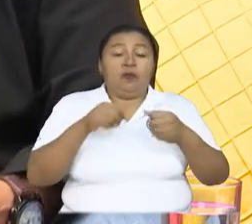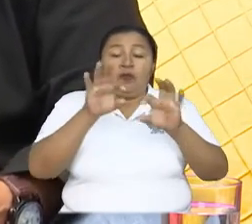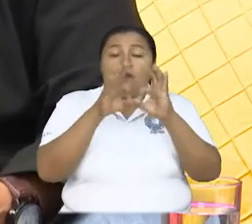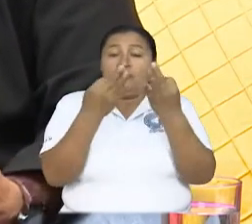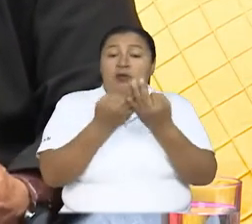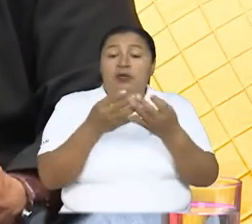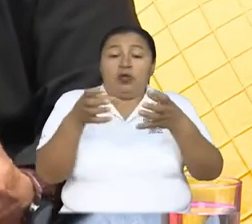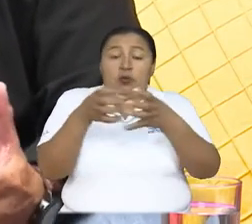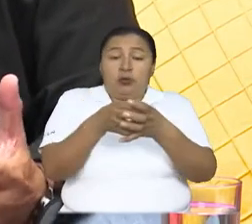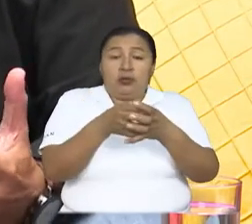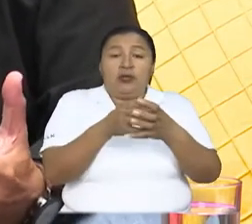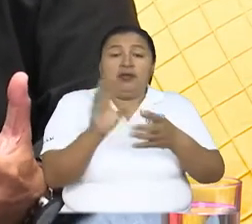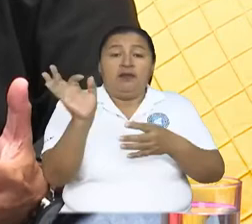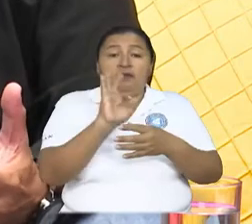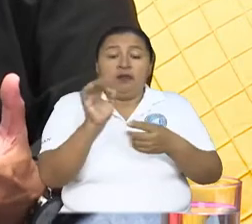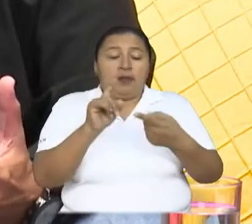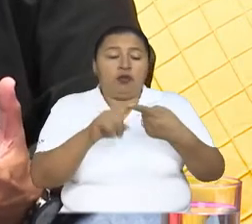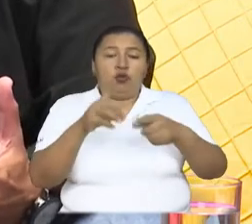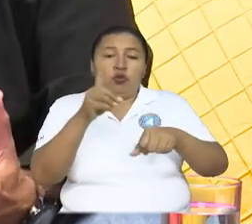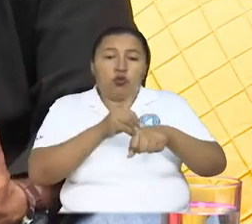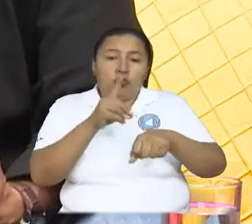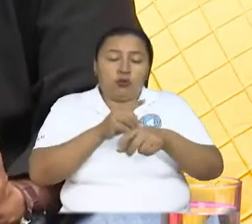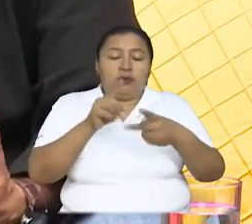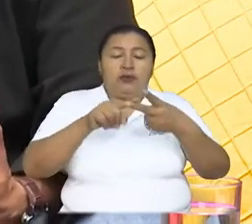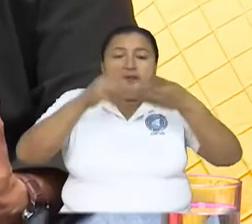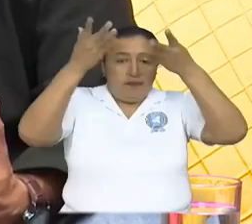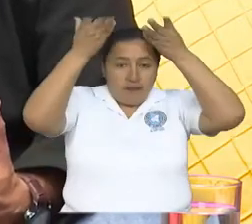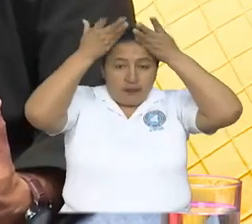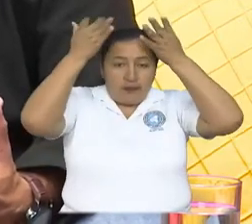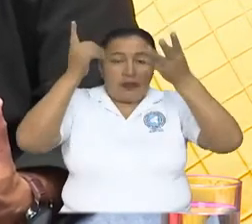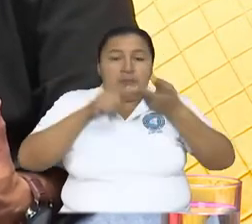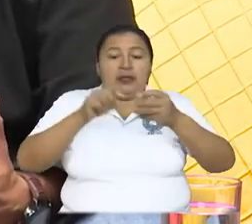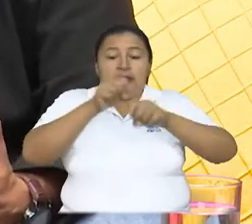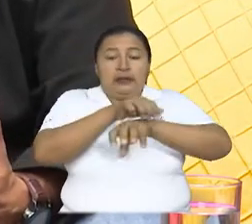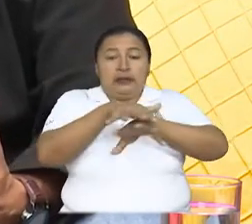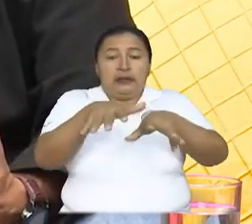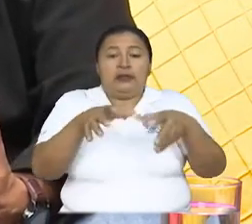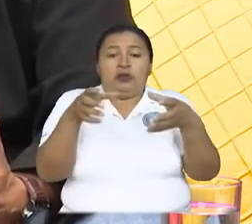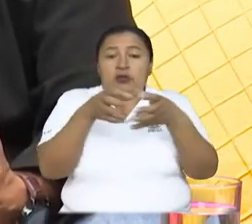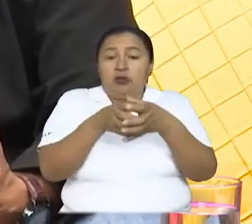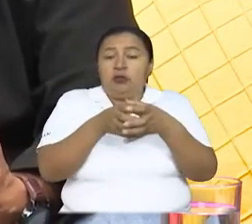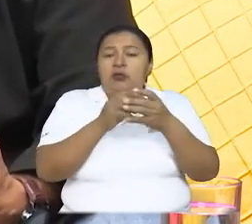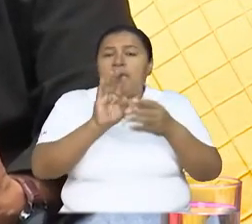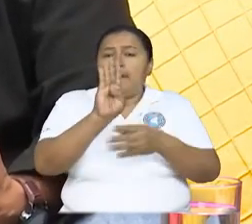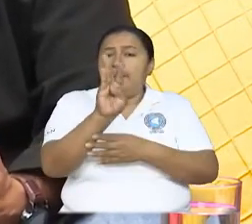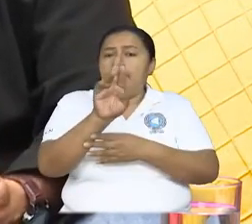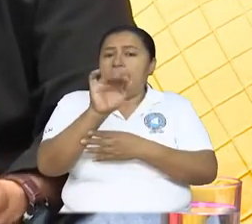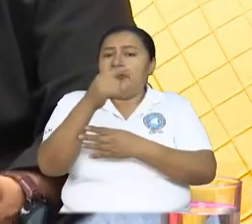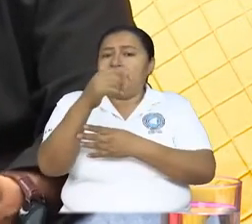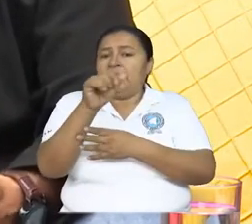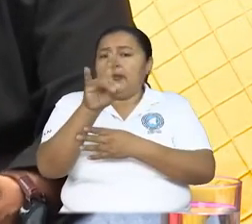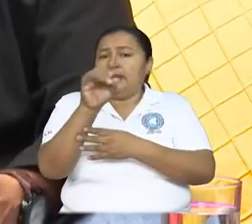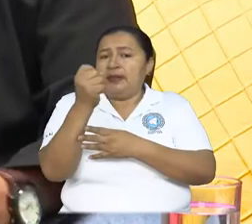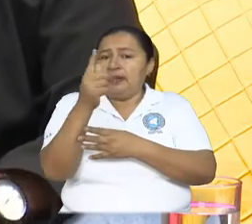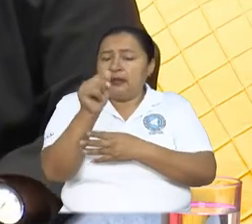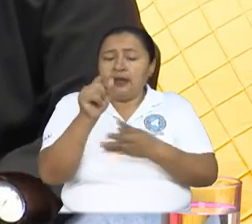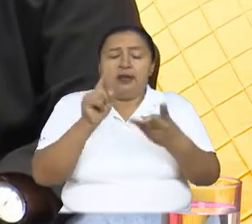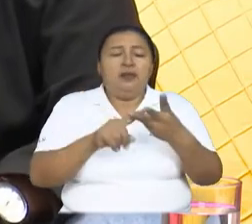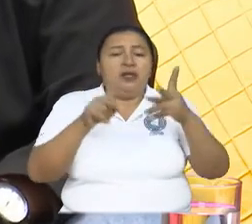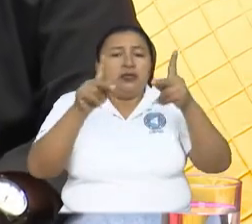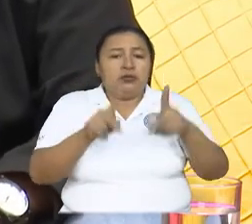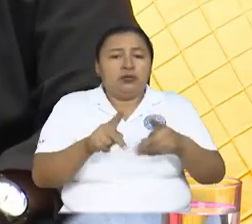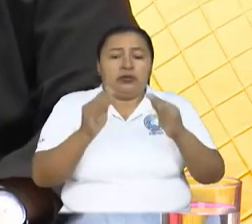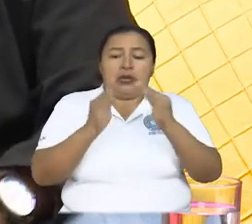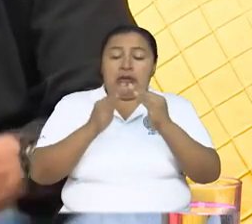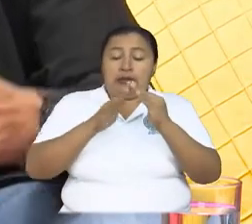están compuestas por los médicos las enfermeras y la red comunitaria y van a brigadista la partera los calvos las